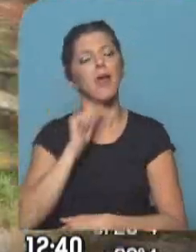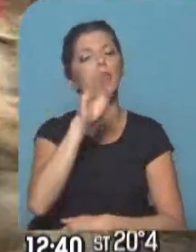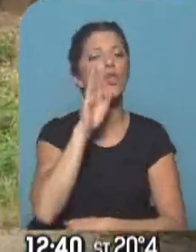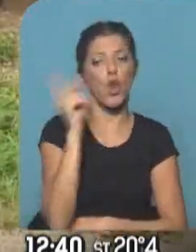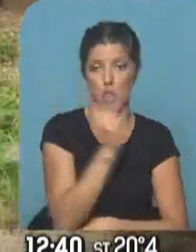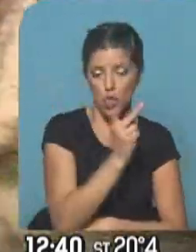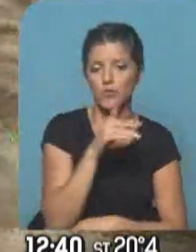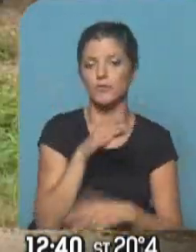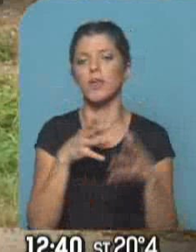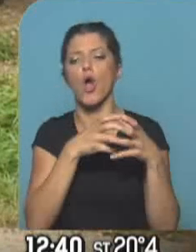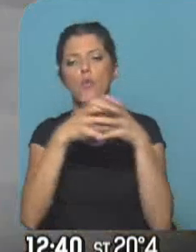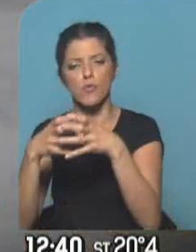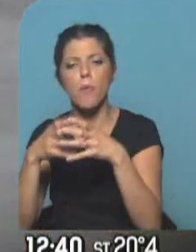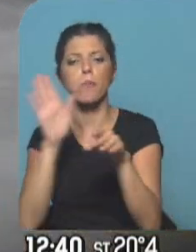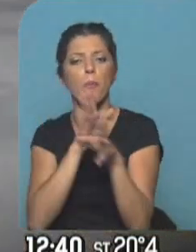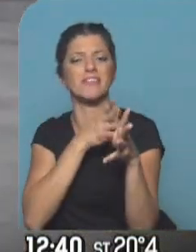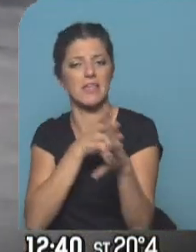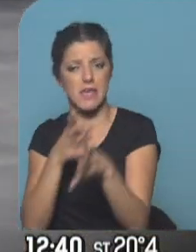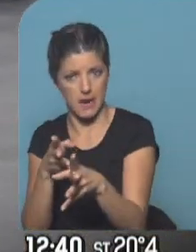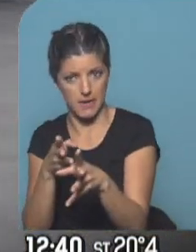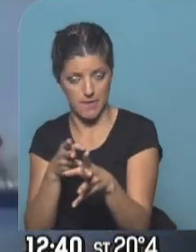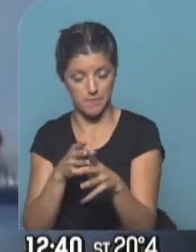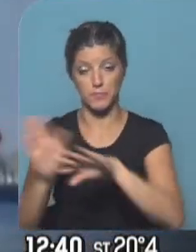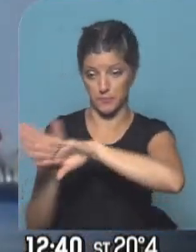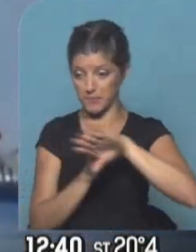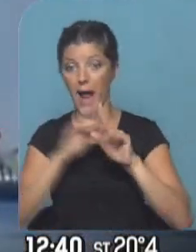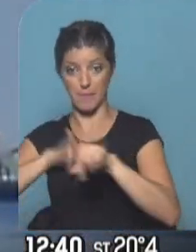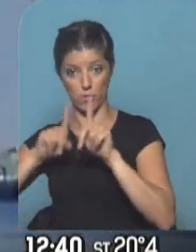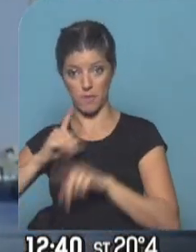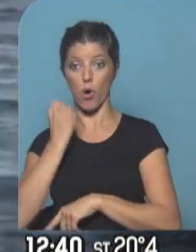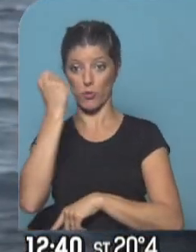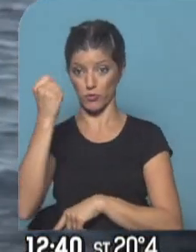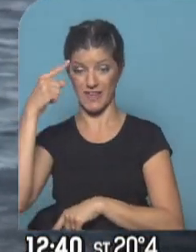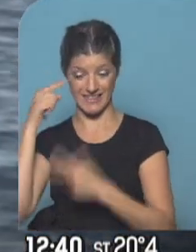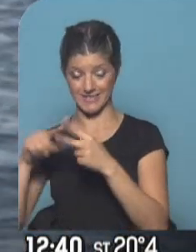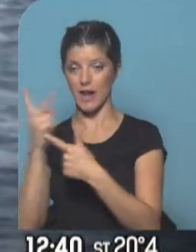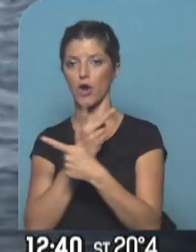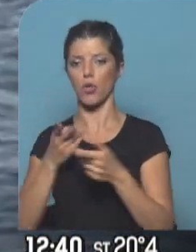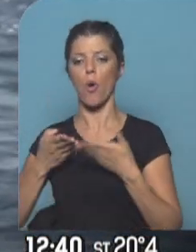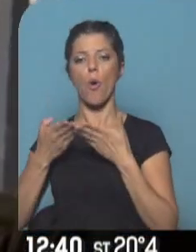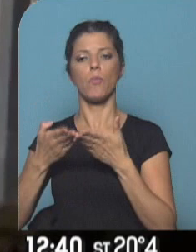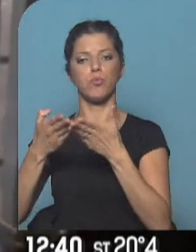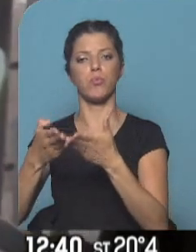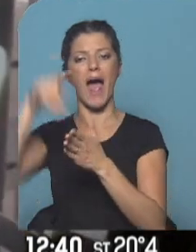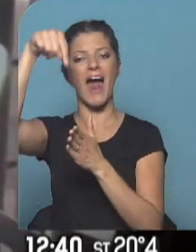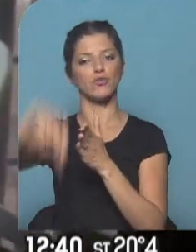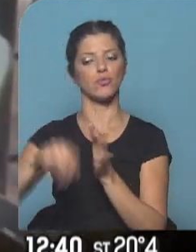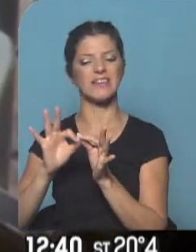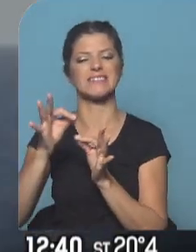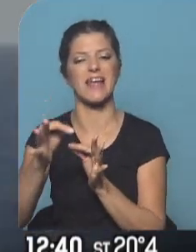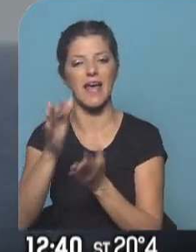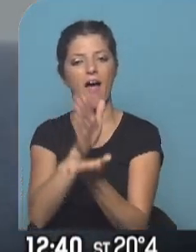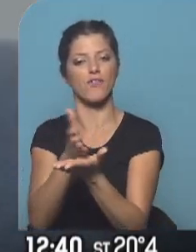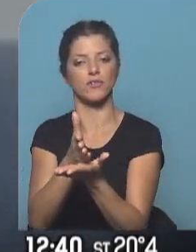realizaron ejercicios de guerra urbana. En tanto, Rusia y China iniciaron maniobras navales al sur de Vladivostok, cerca de la